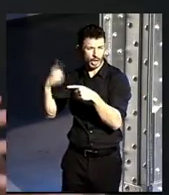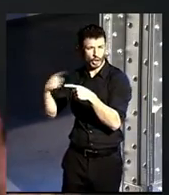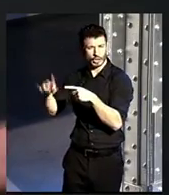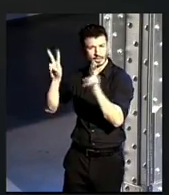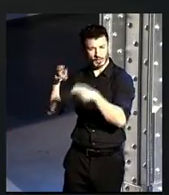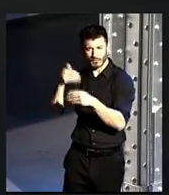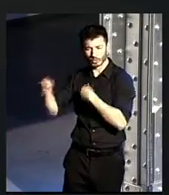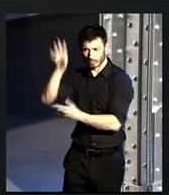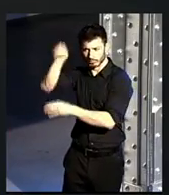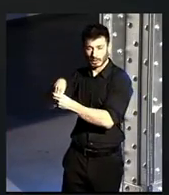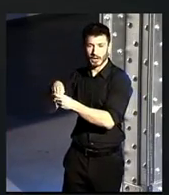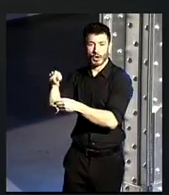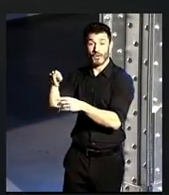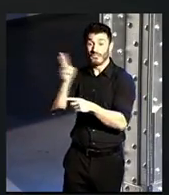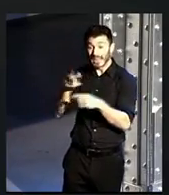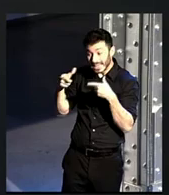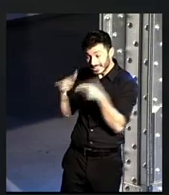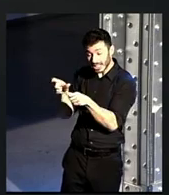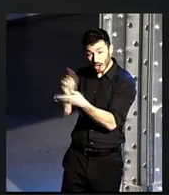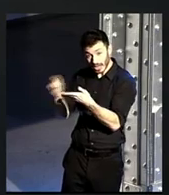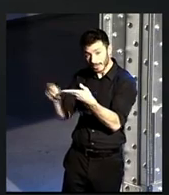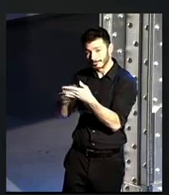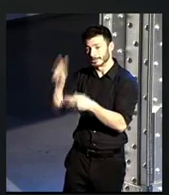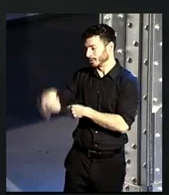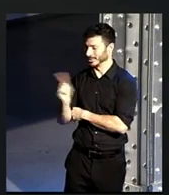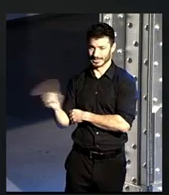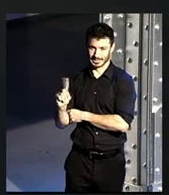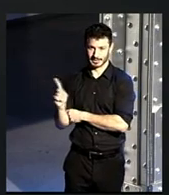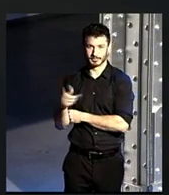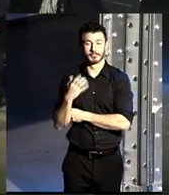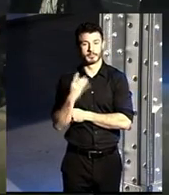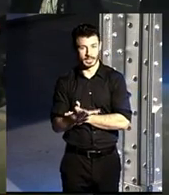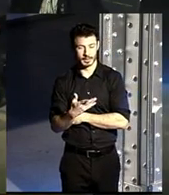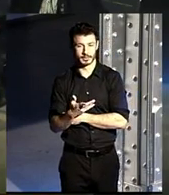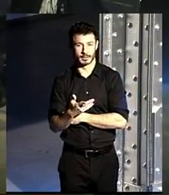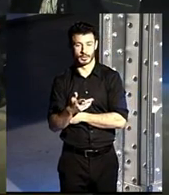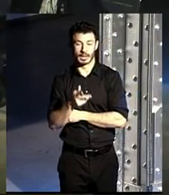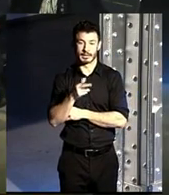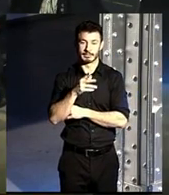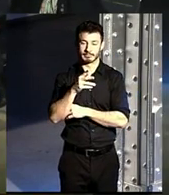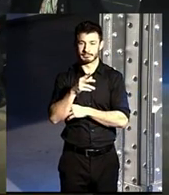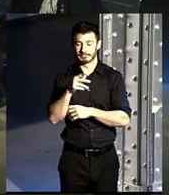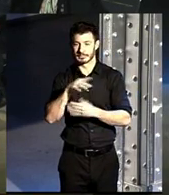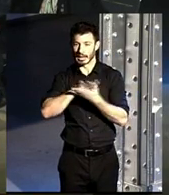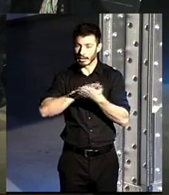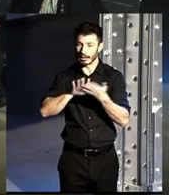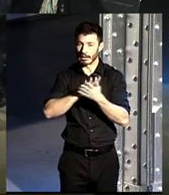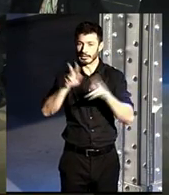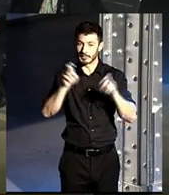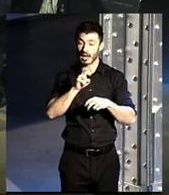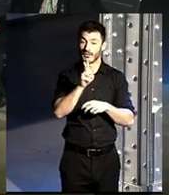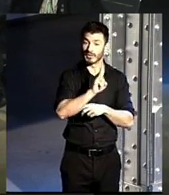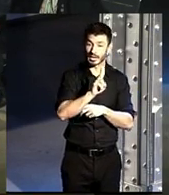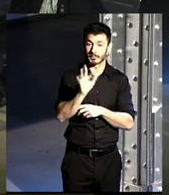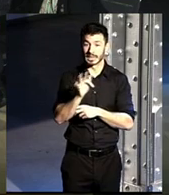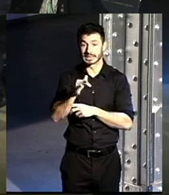el estilo de Verne, digamos. Pero la cuestión es que estamos hablando todo el tiempo de las dos subes, de verosimilitud y Verne, pero no la de ciencia los otros ficción autores. contemporánea